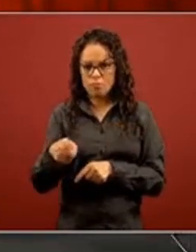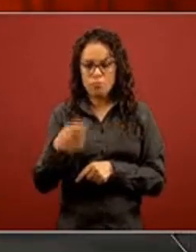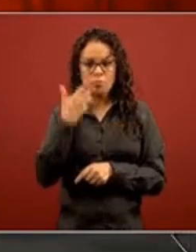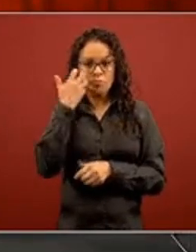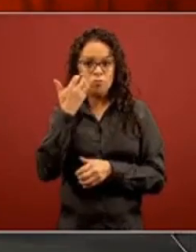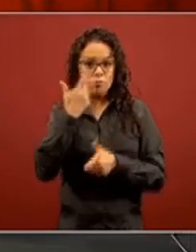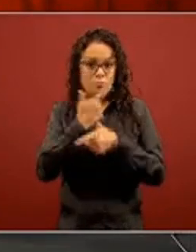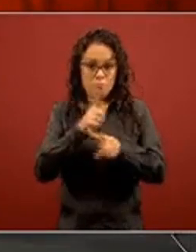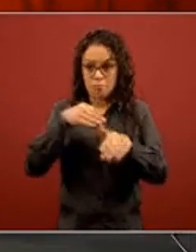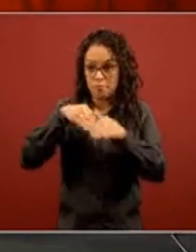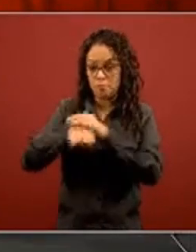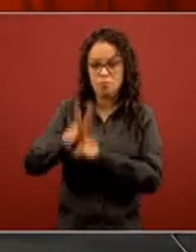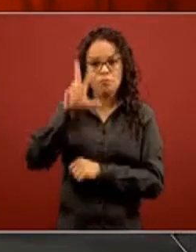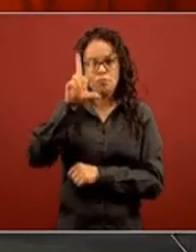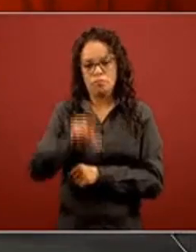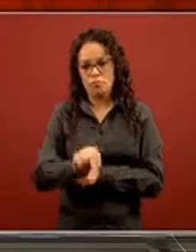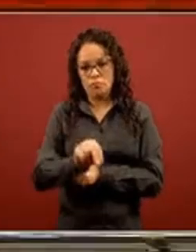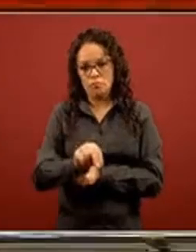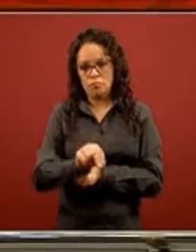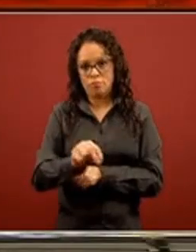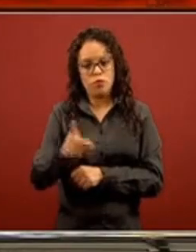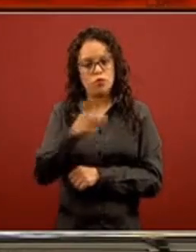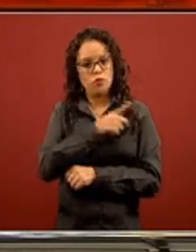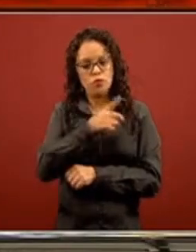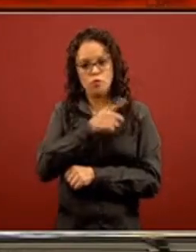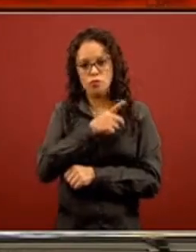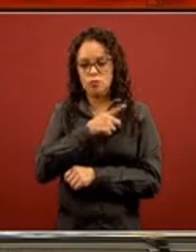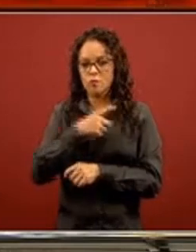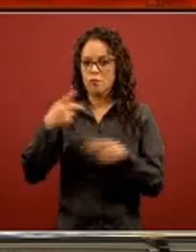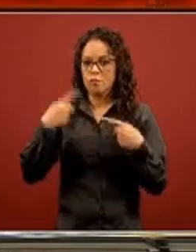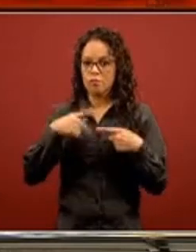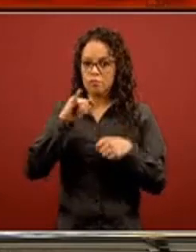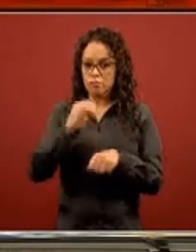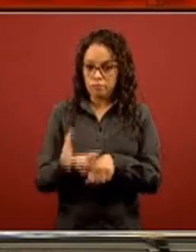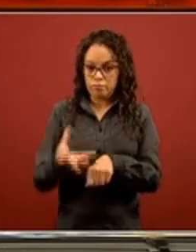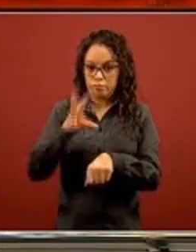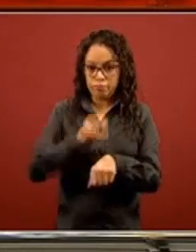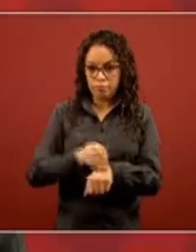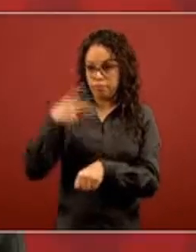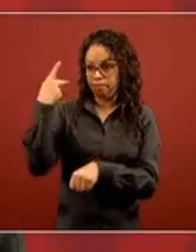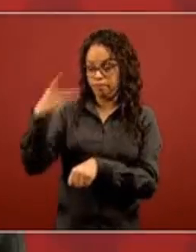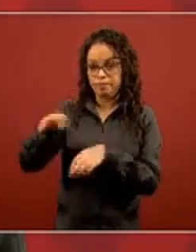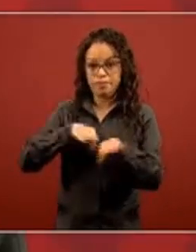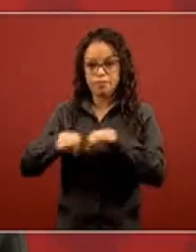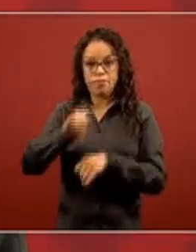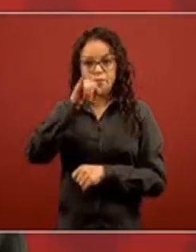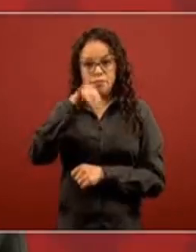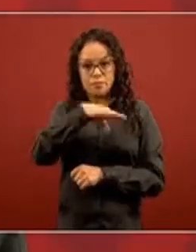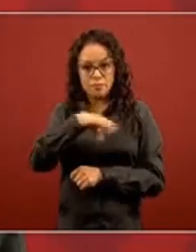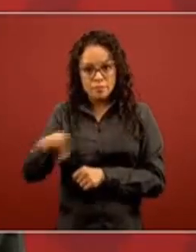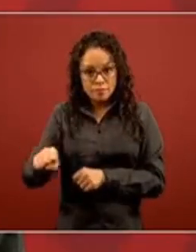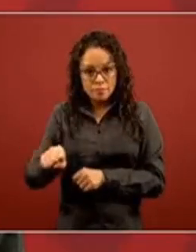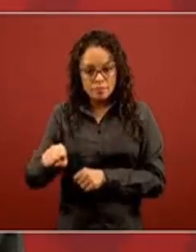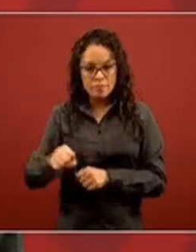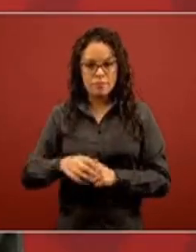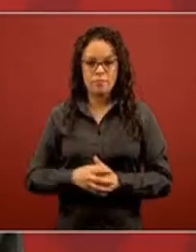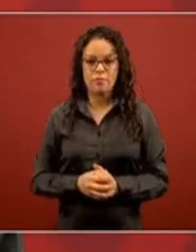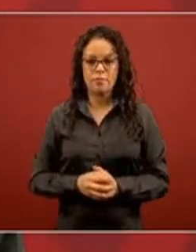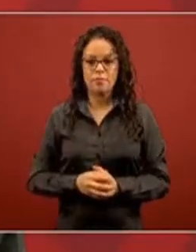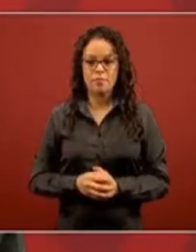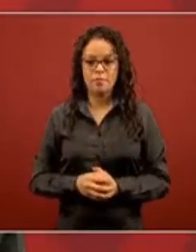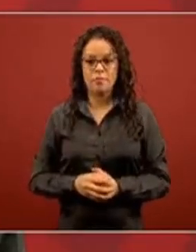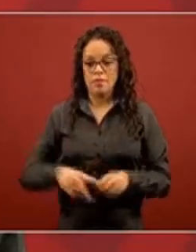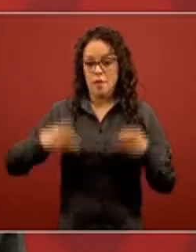es decir, alguien que no sea personal del IMSS, alguien que no sea un